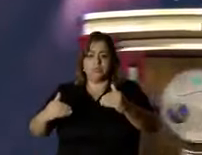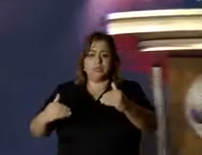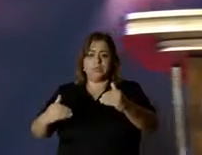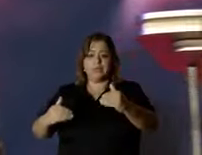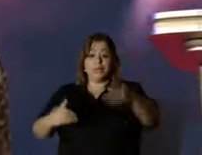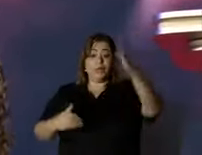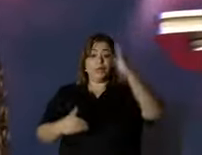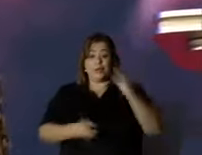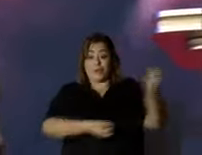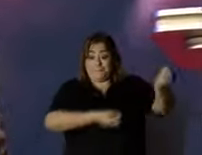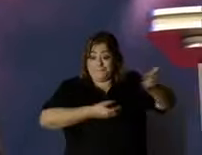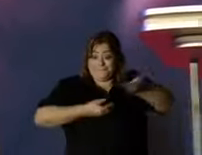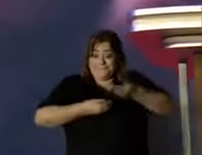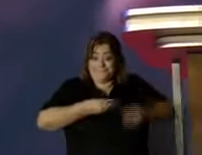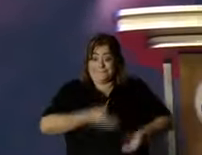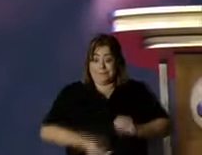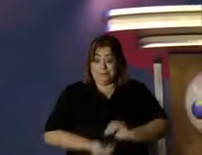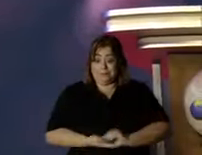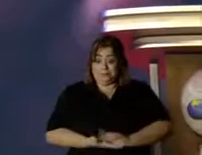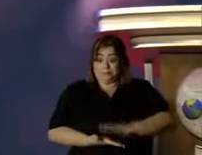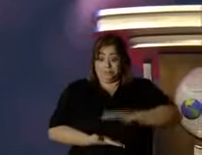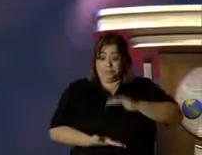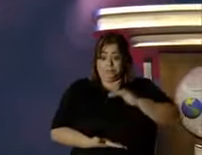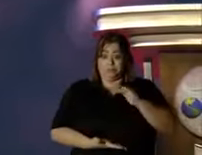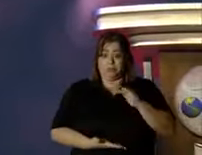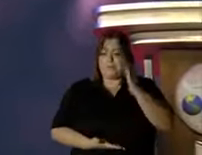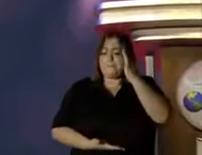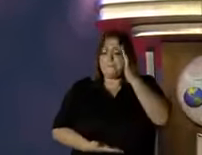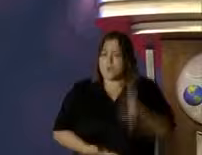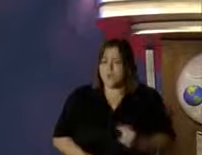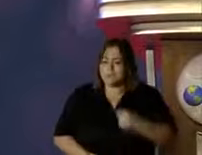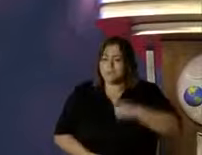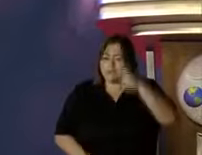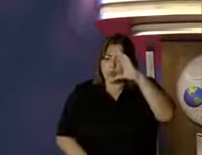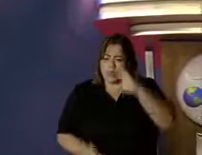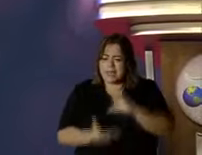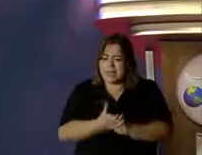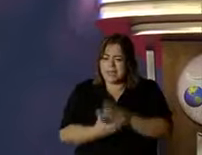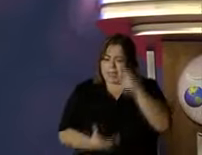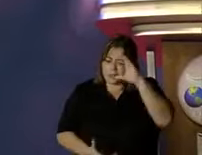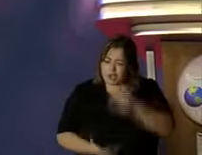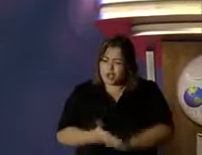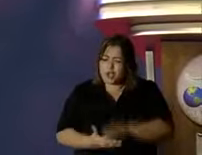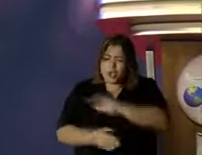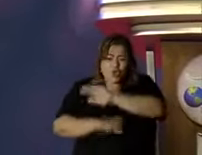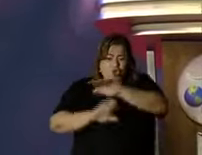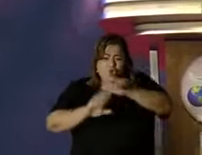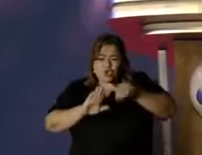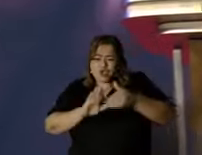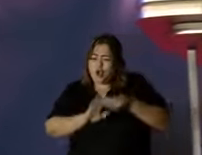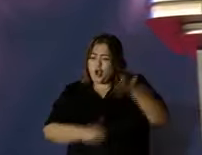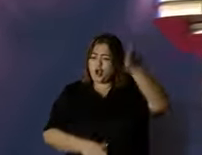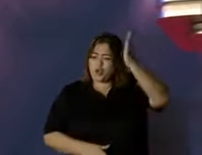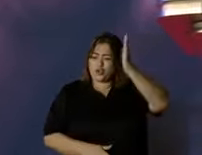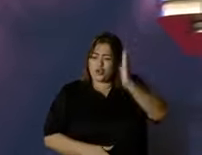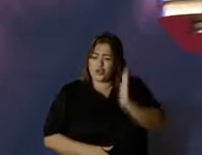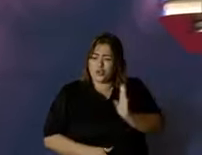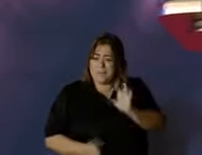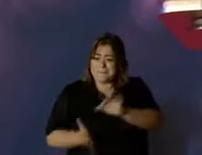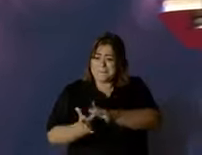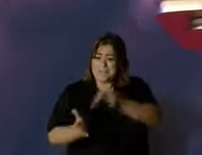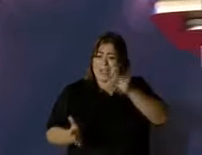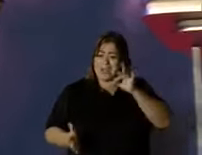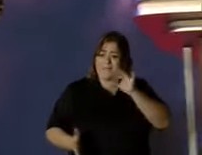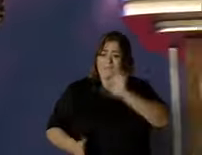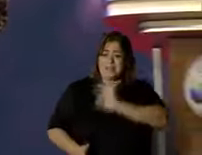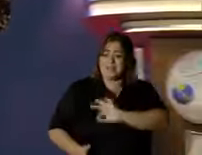cosas que nunca antes yo había recibido. Es que yo creo que este año viene con remuneración. Alguien tiene